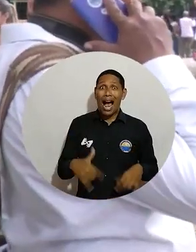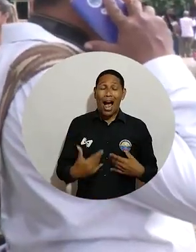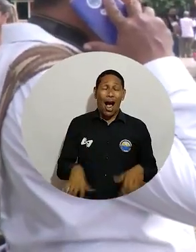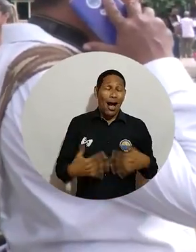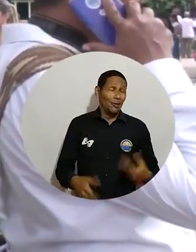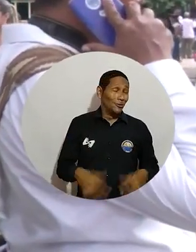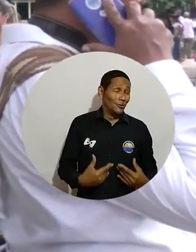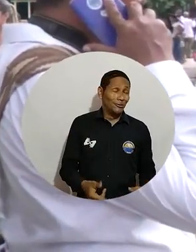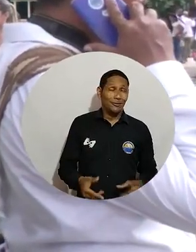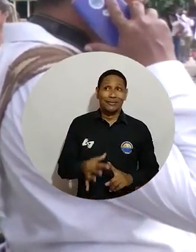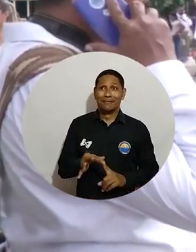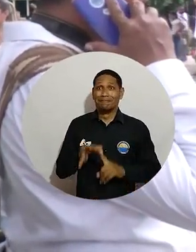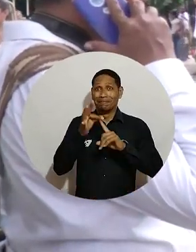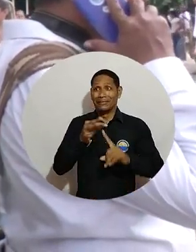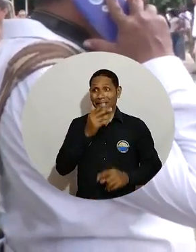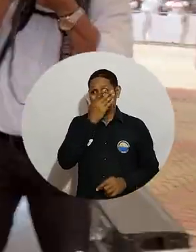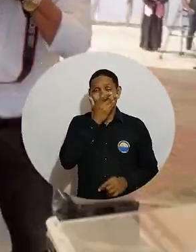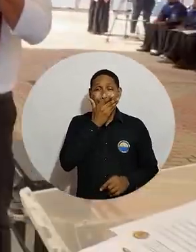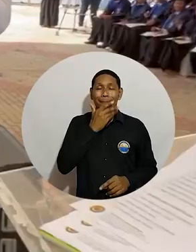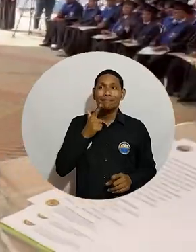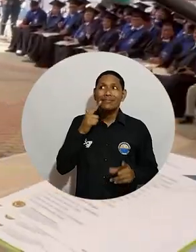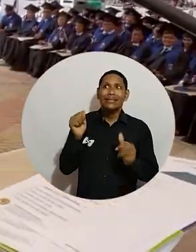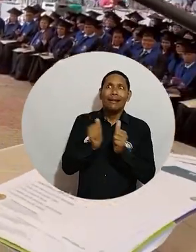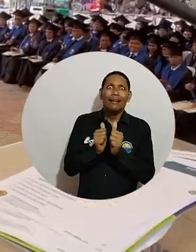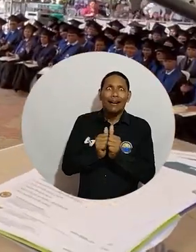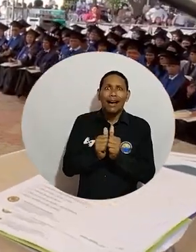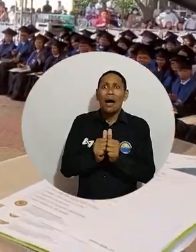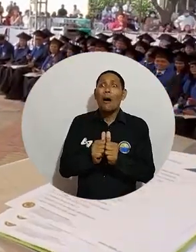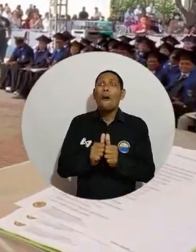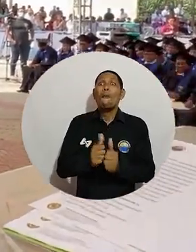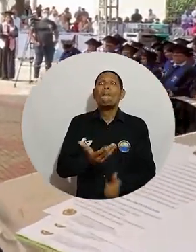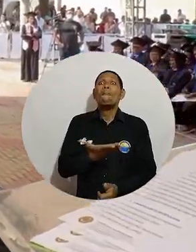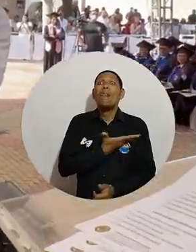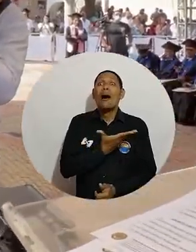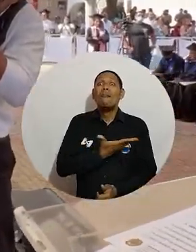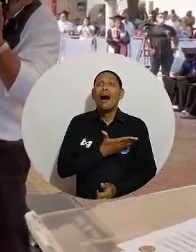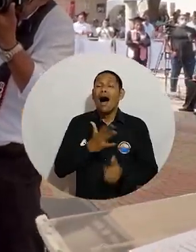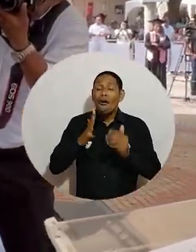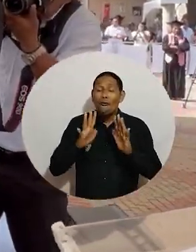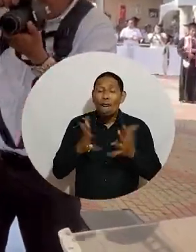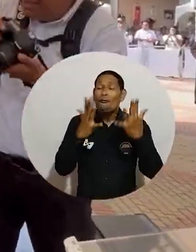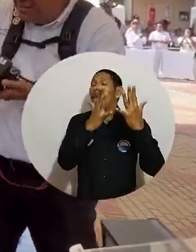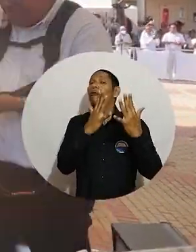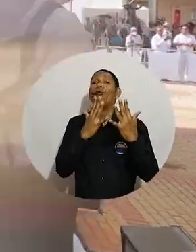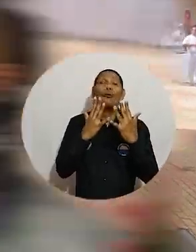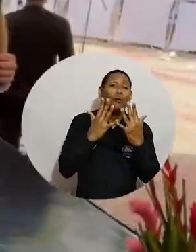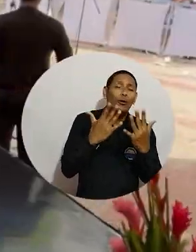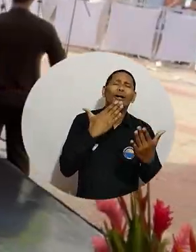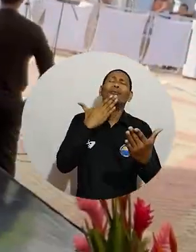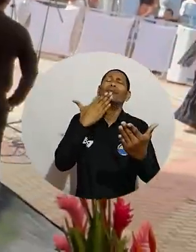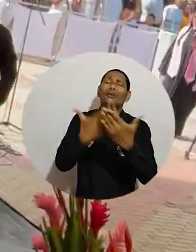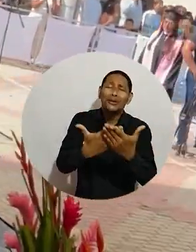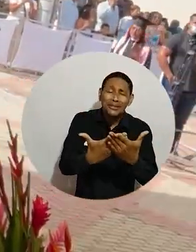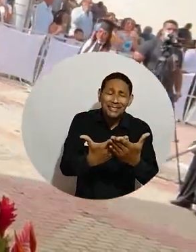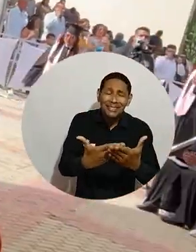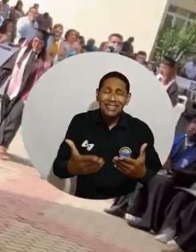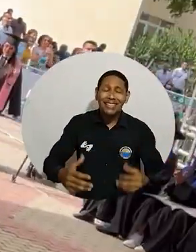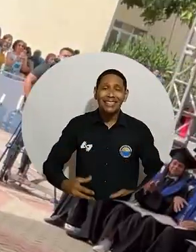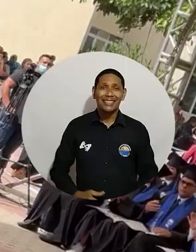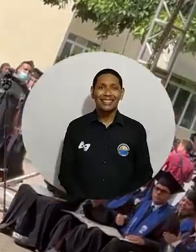este momento, mis compañeros. Mami, feliz cumpleaños, te amo, gracias por todo, esto es para